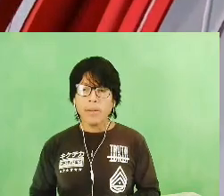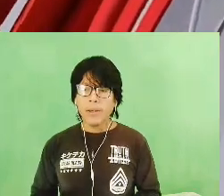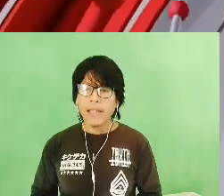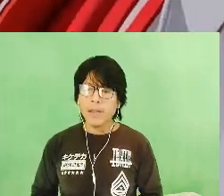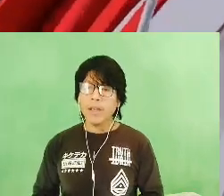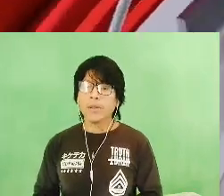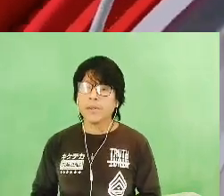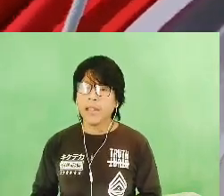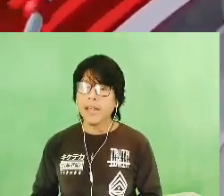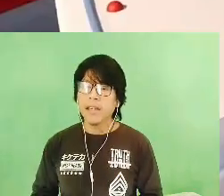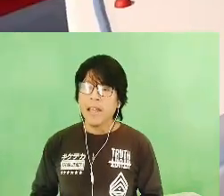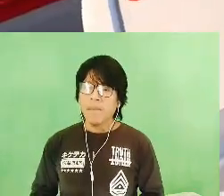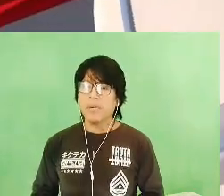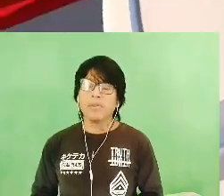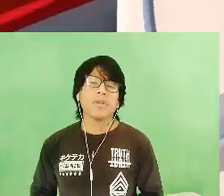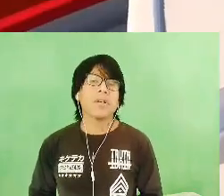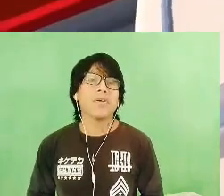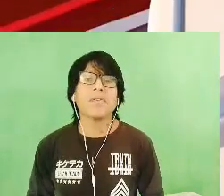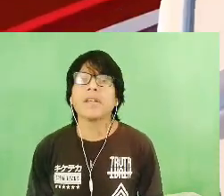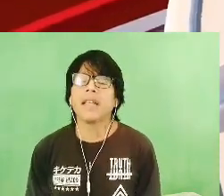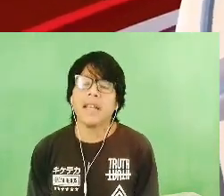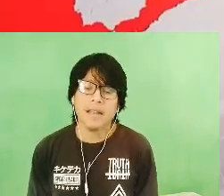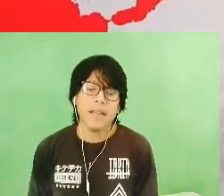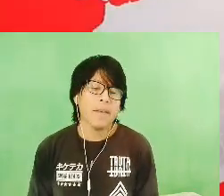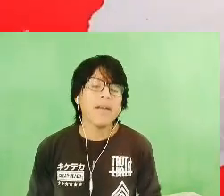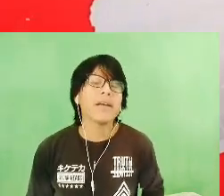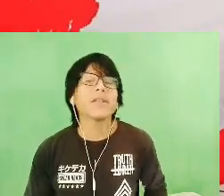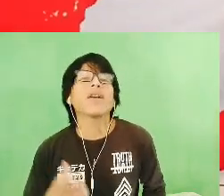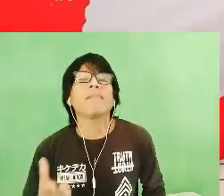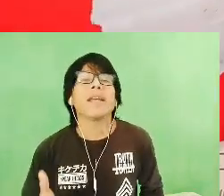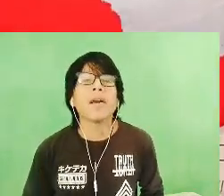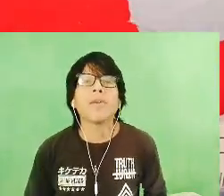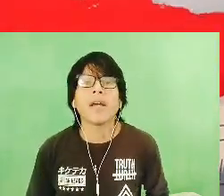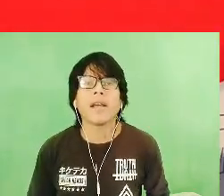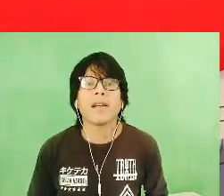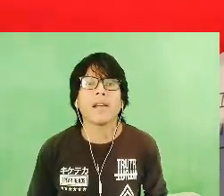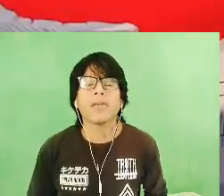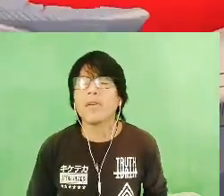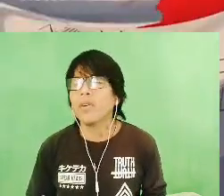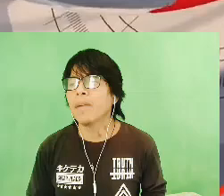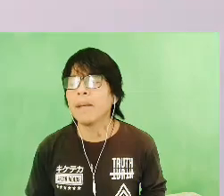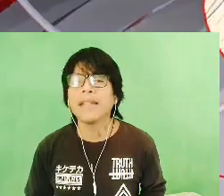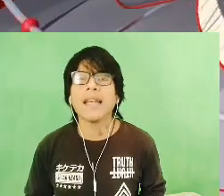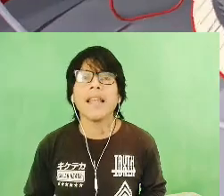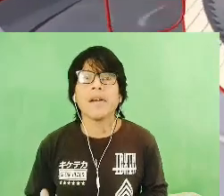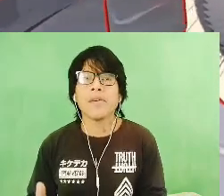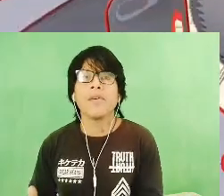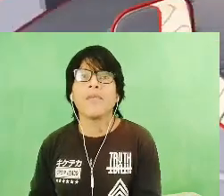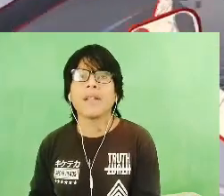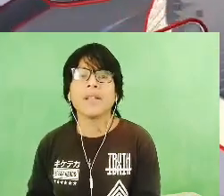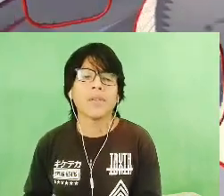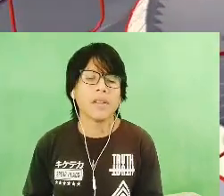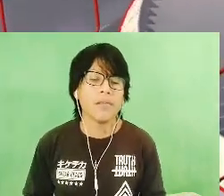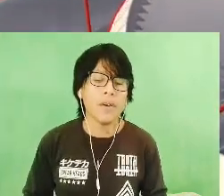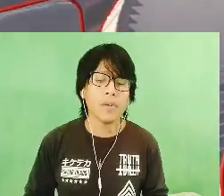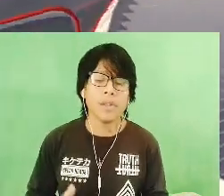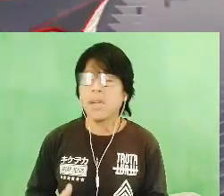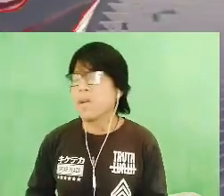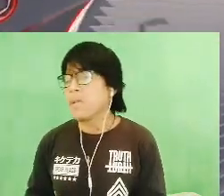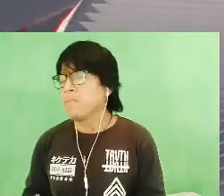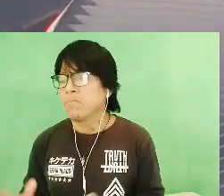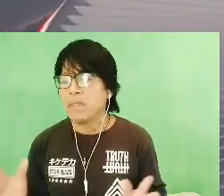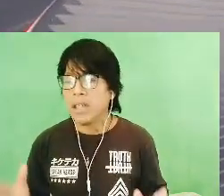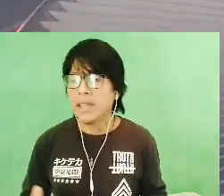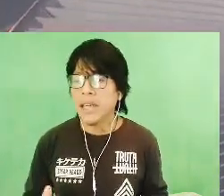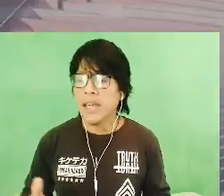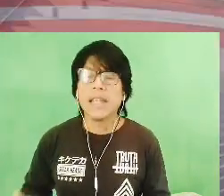vamos a ver qué es lo que sucede. Pero yo creo, y la mera es lo que me da coraje. No creo que pase nada con Francisco Cienfuegos